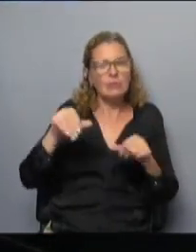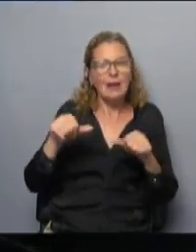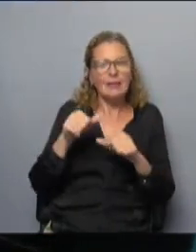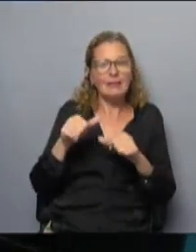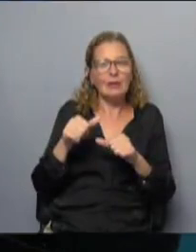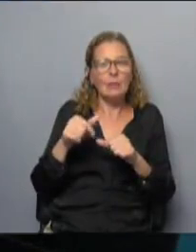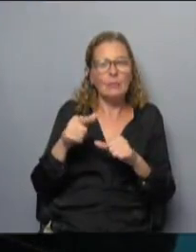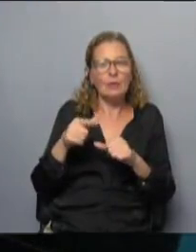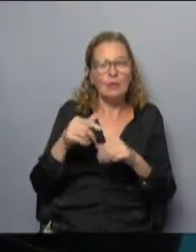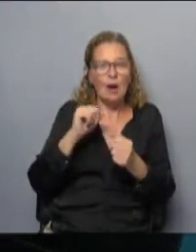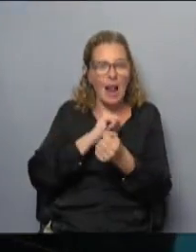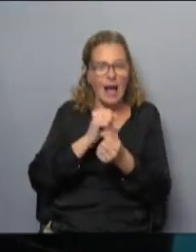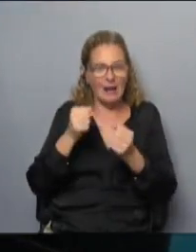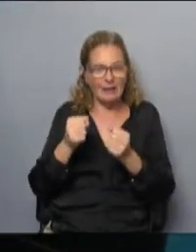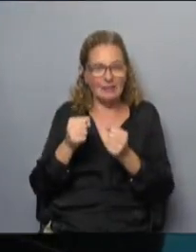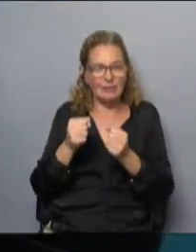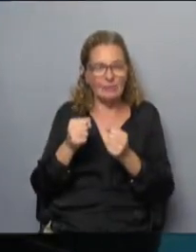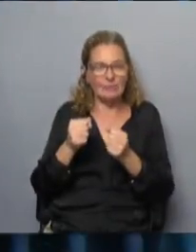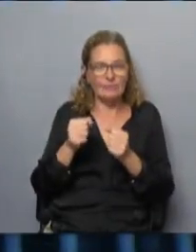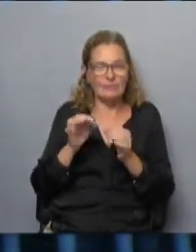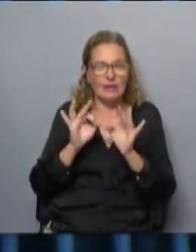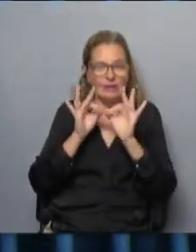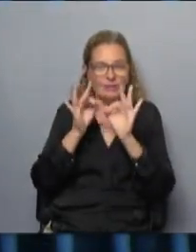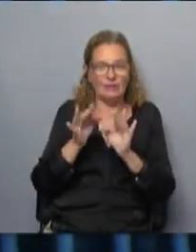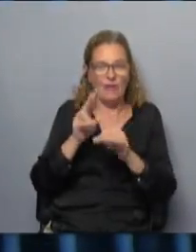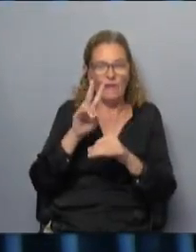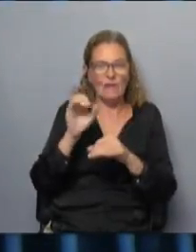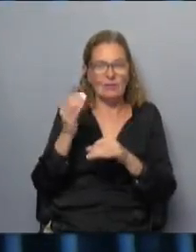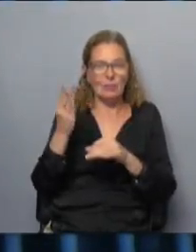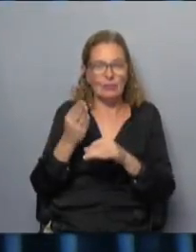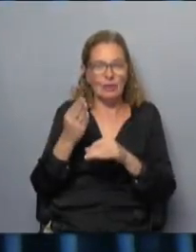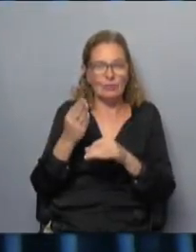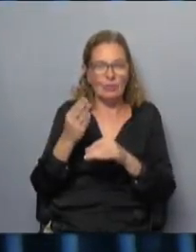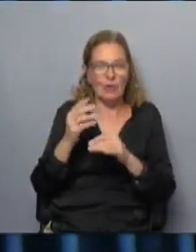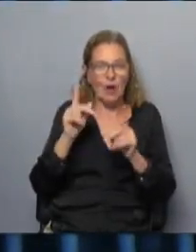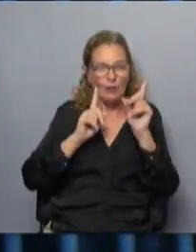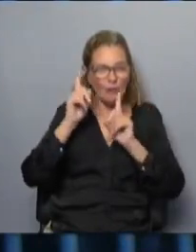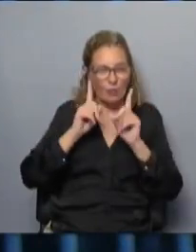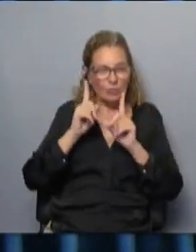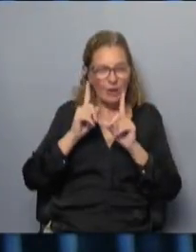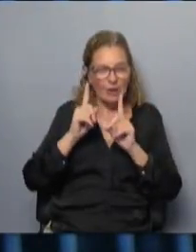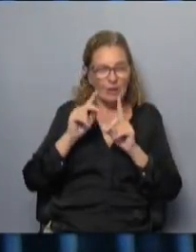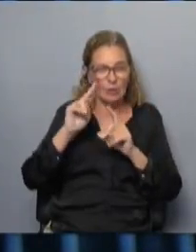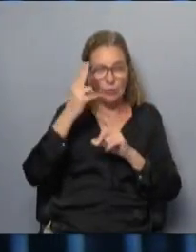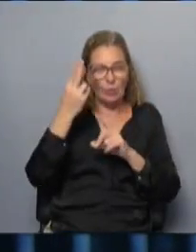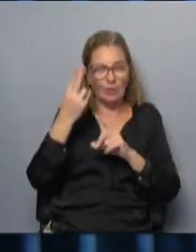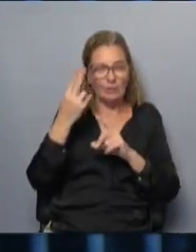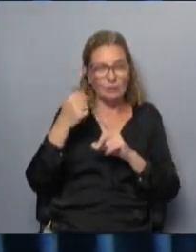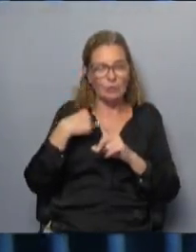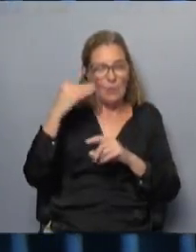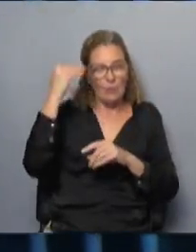pero no en la cárcel llega un 20% la universidad de gente bueno yo yo profe que